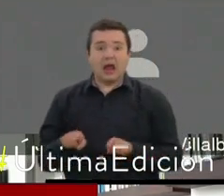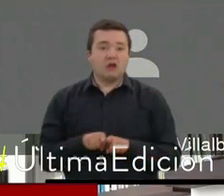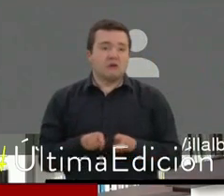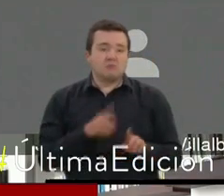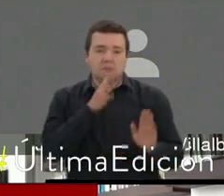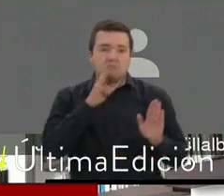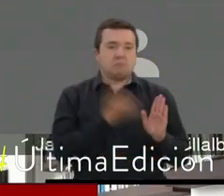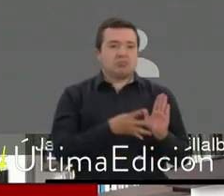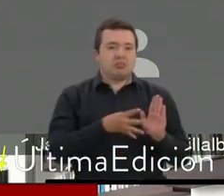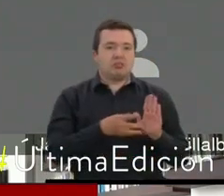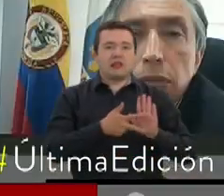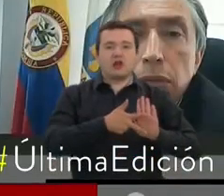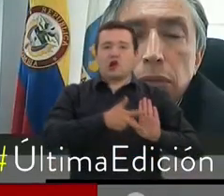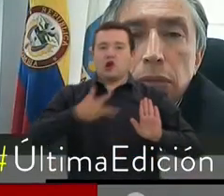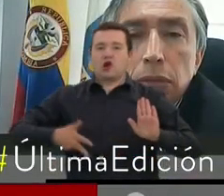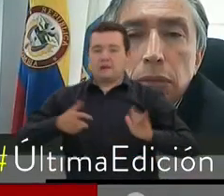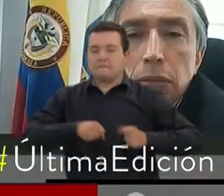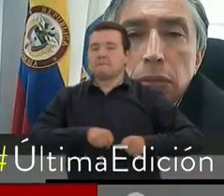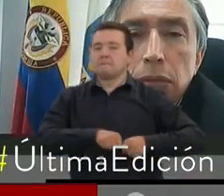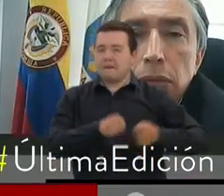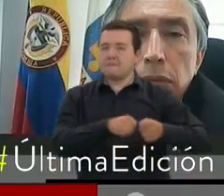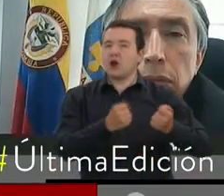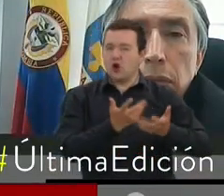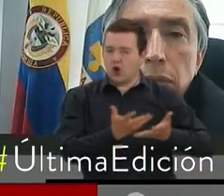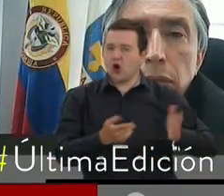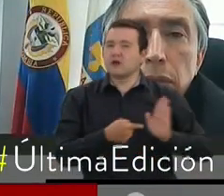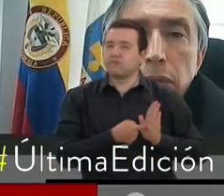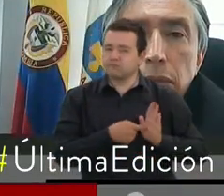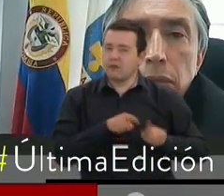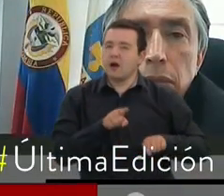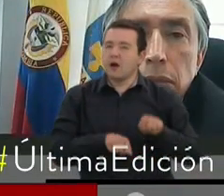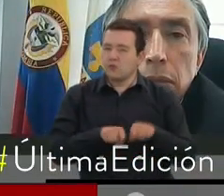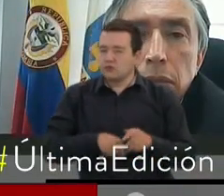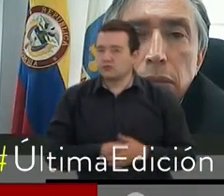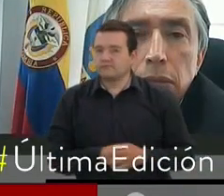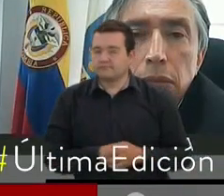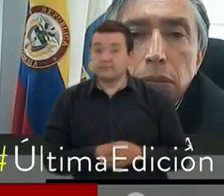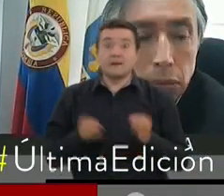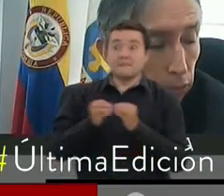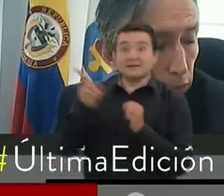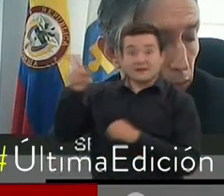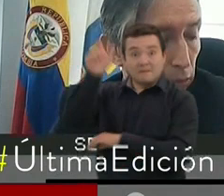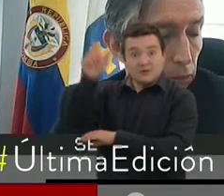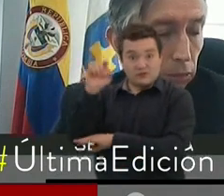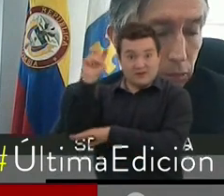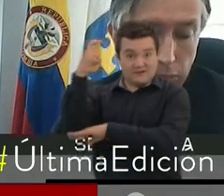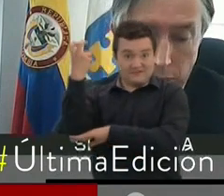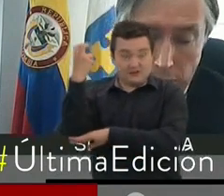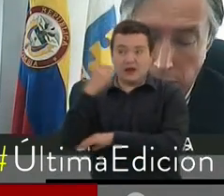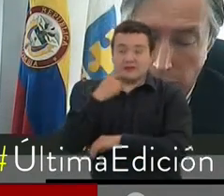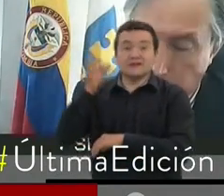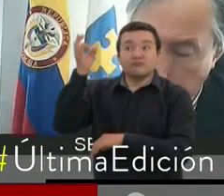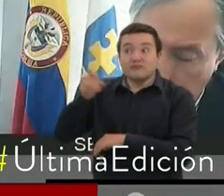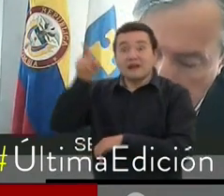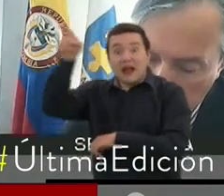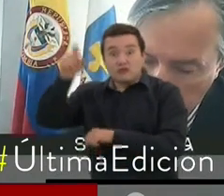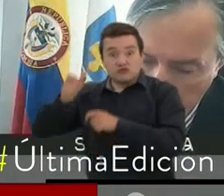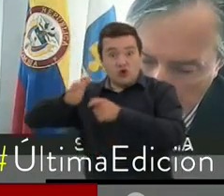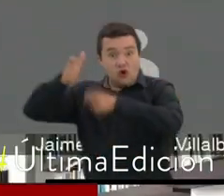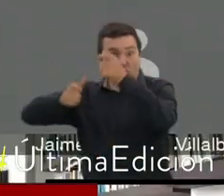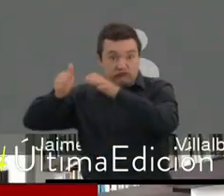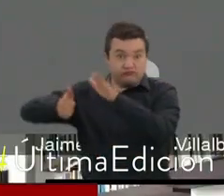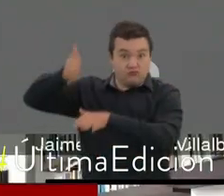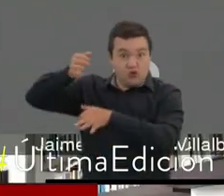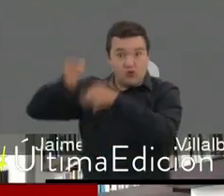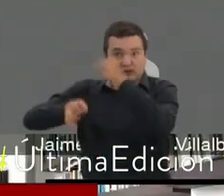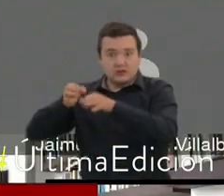ordenamiento constitucional y legal. Además, afirmó que para él la indagatoria hecha por la Corte evidenció falta de rigor. Se